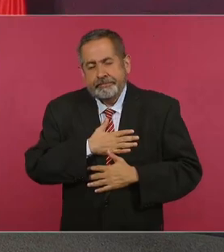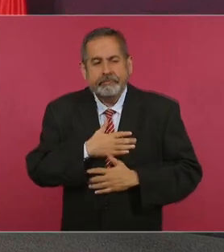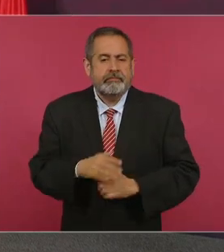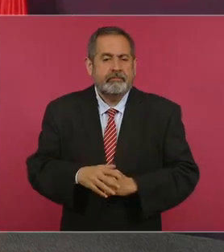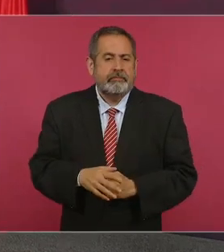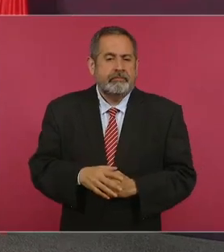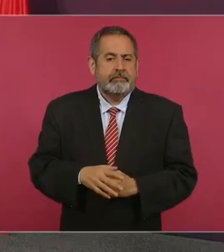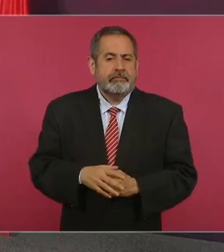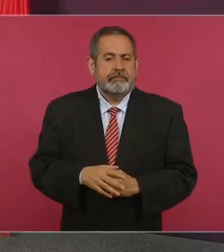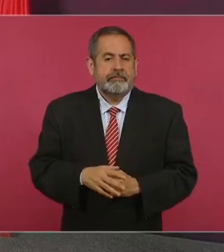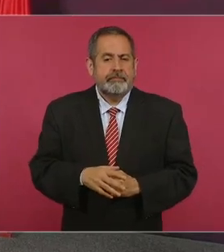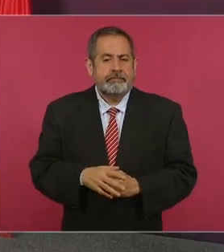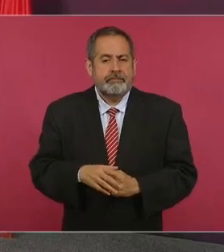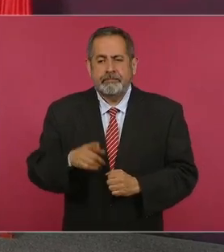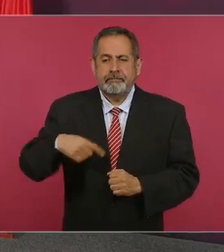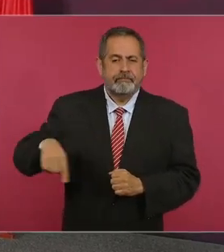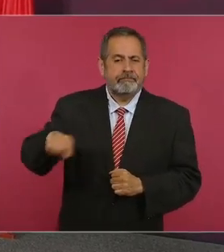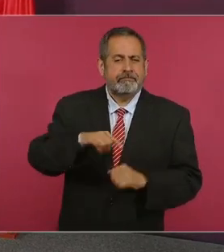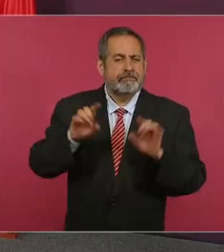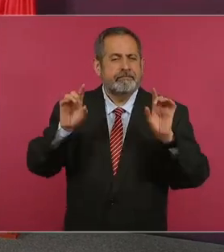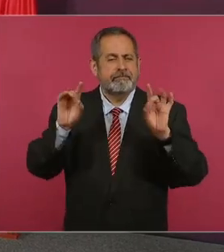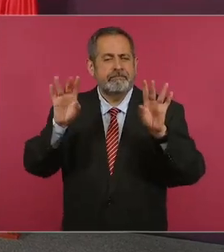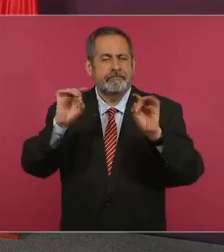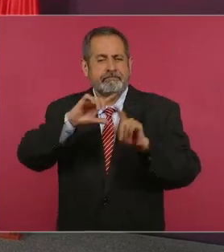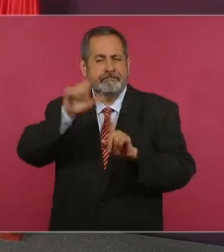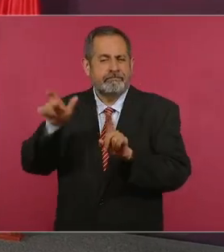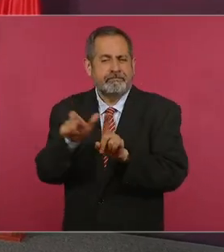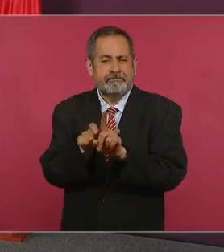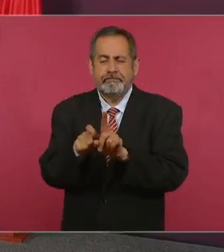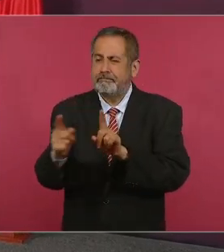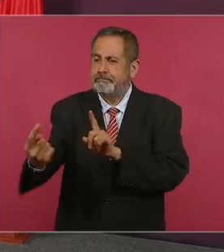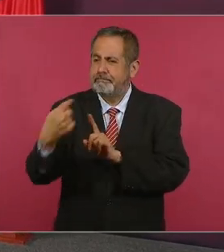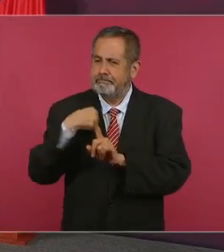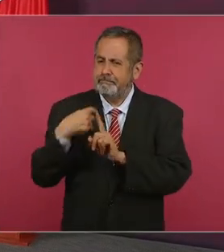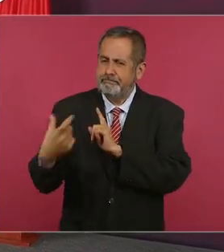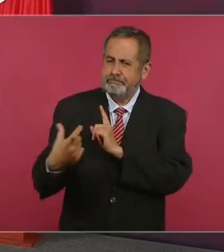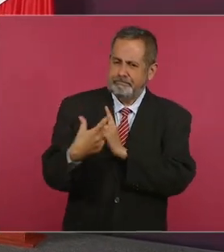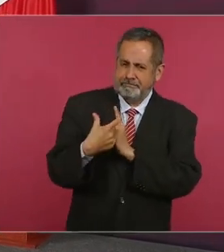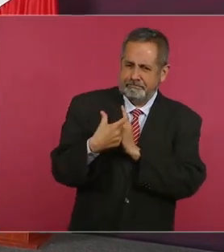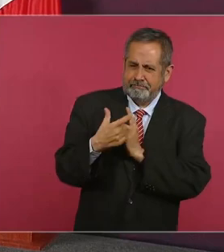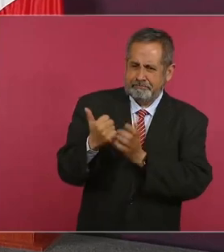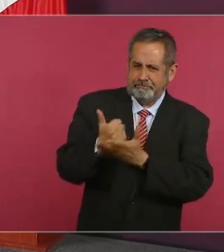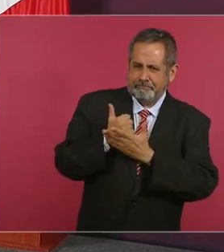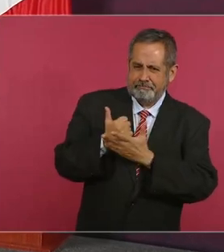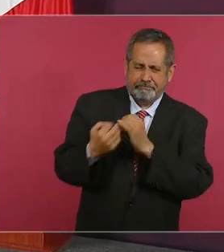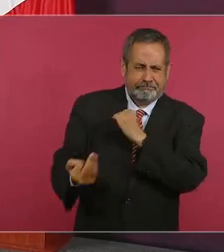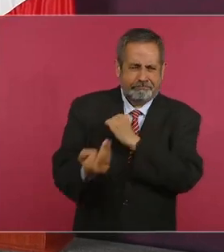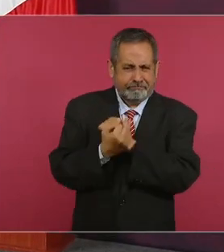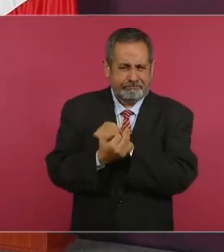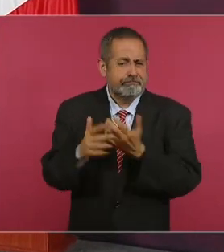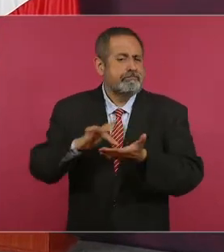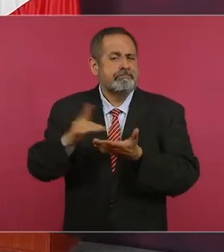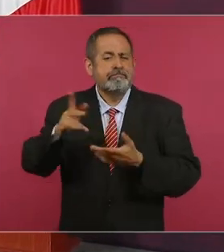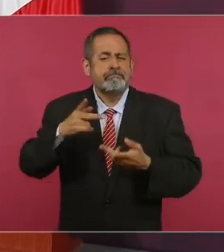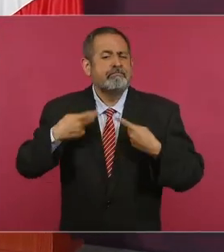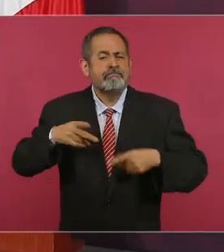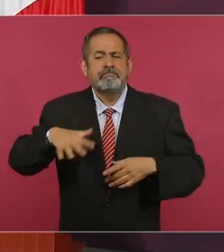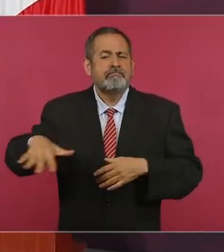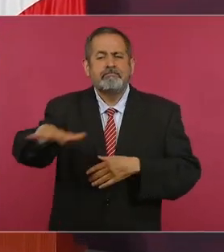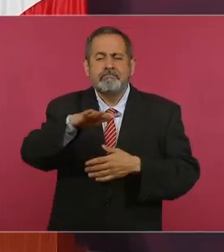son como mi ángel de la guarda. Si no fuese por el pueblo, ¿ustedes creen